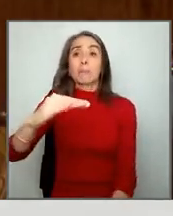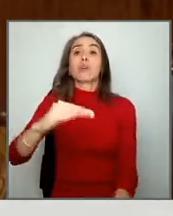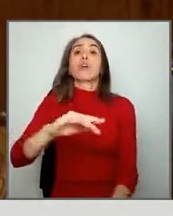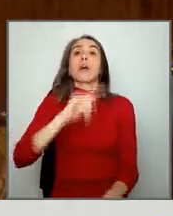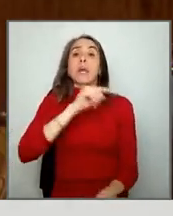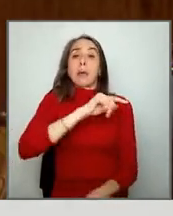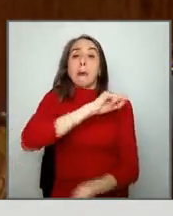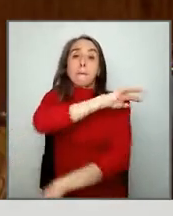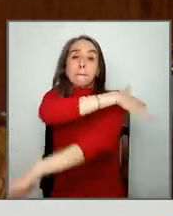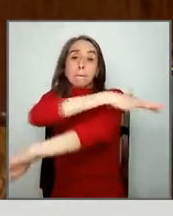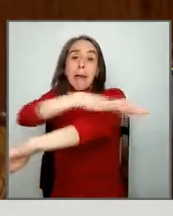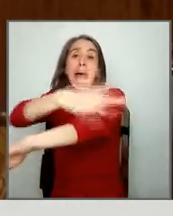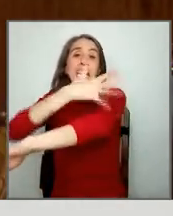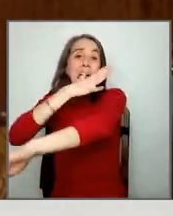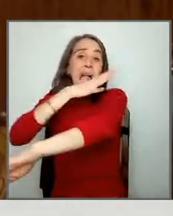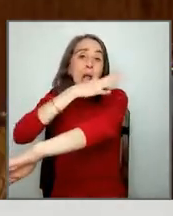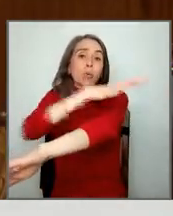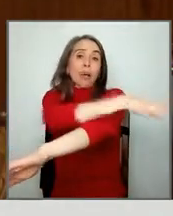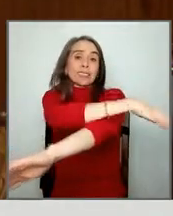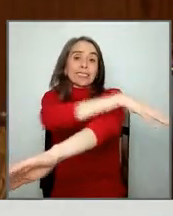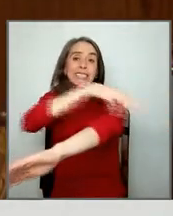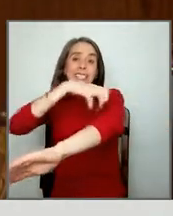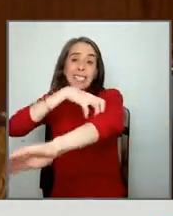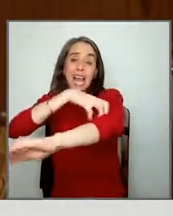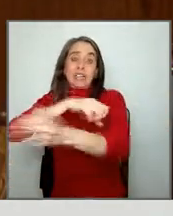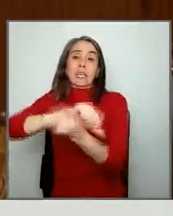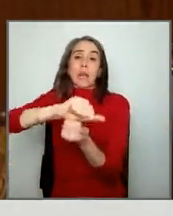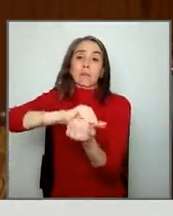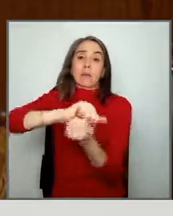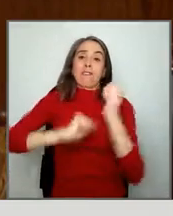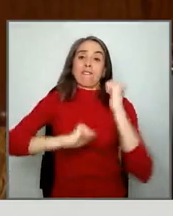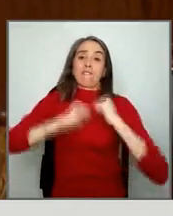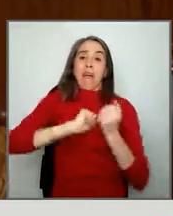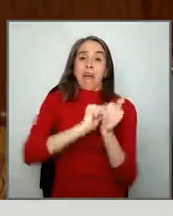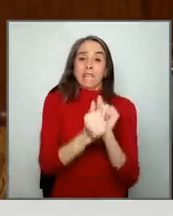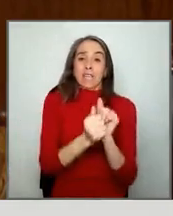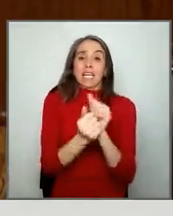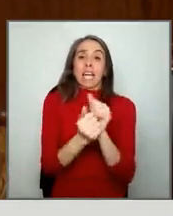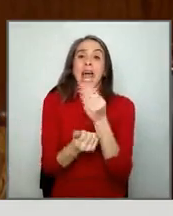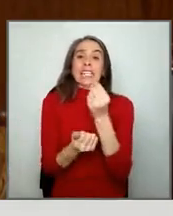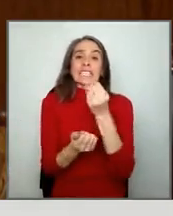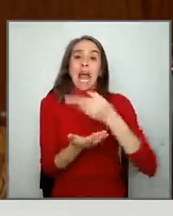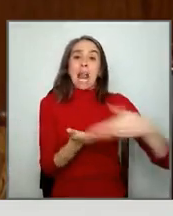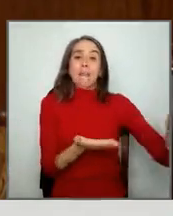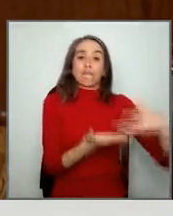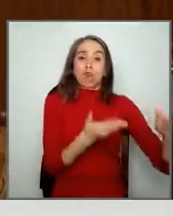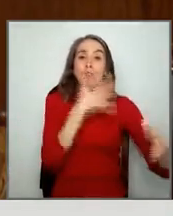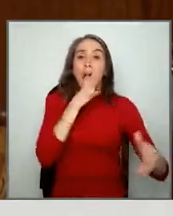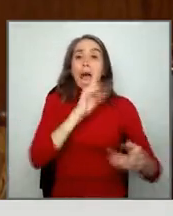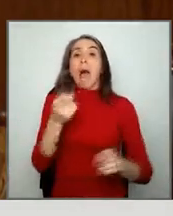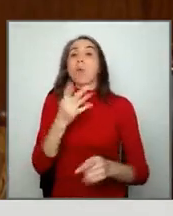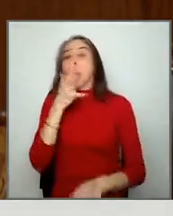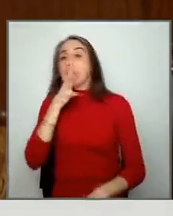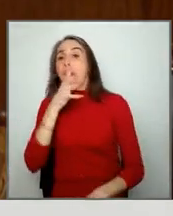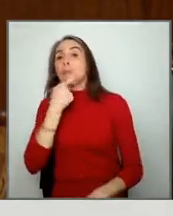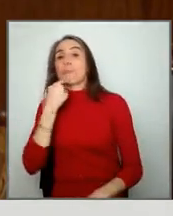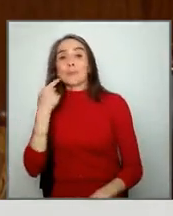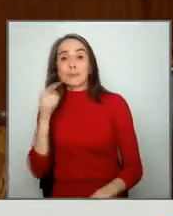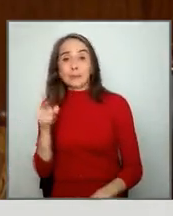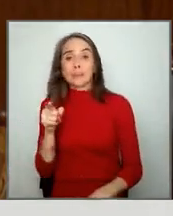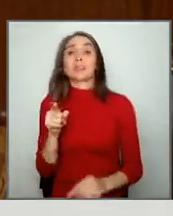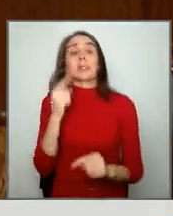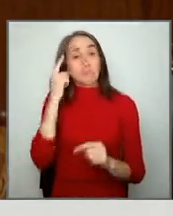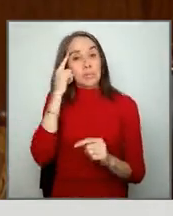reuso de aguas grises por último es en este escenario que la reutilización de aguas surge como una opción que